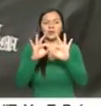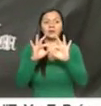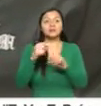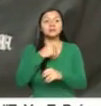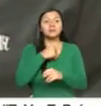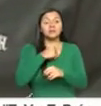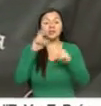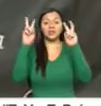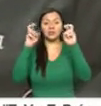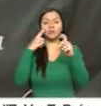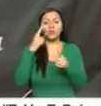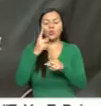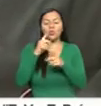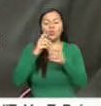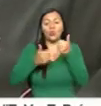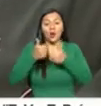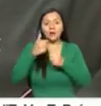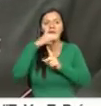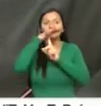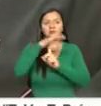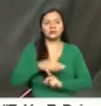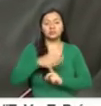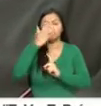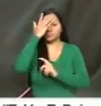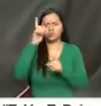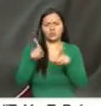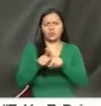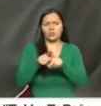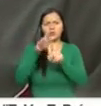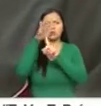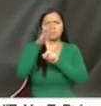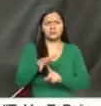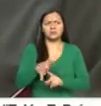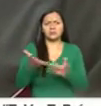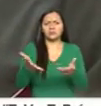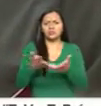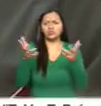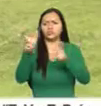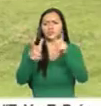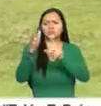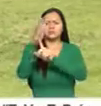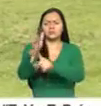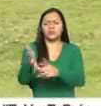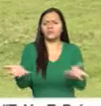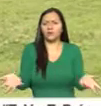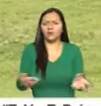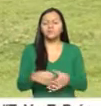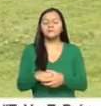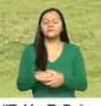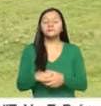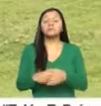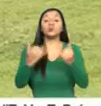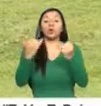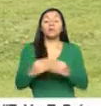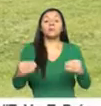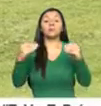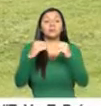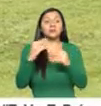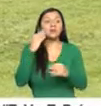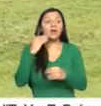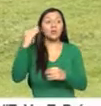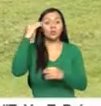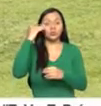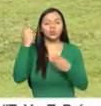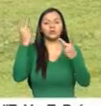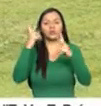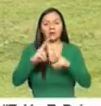tema fue el de la discriminación, porque no me parece como la gente vive discriminando a los demás. La iniciativa también llega a los adultos con un